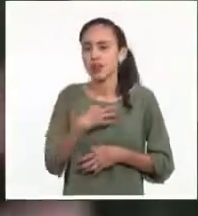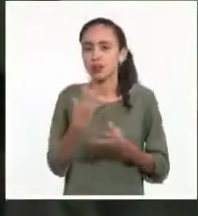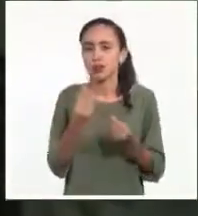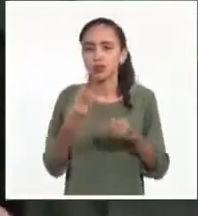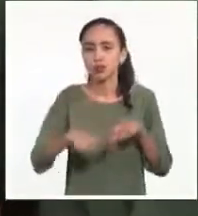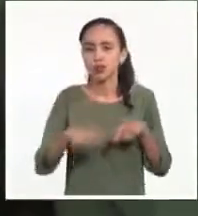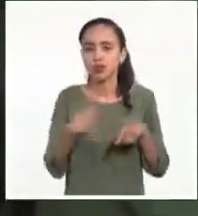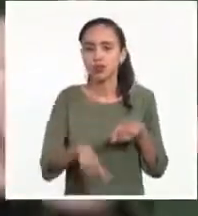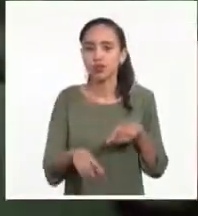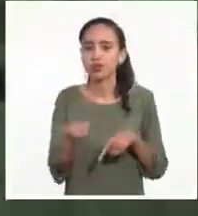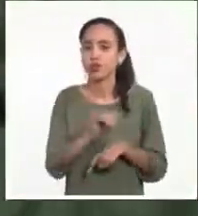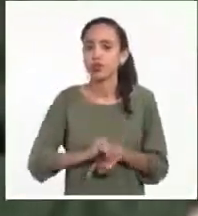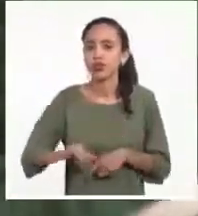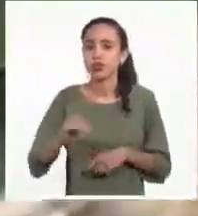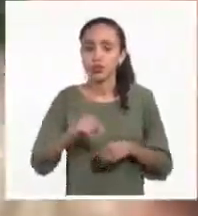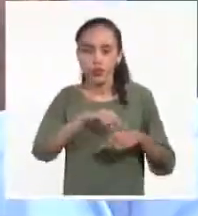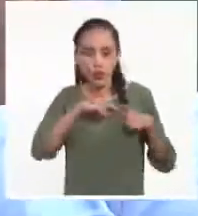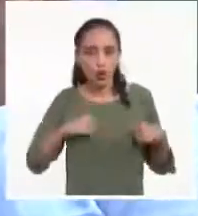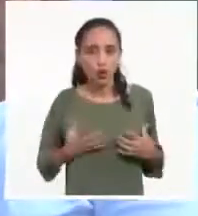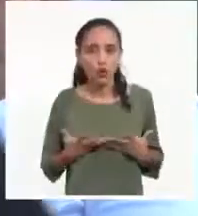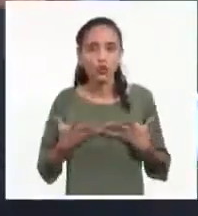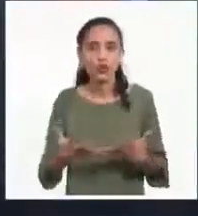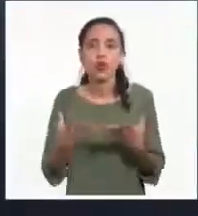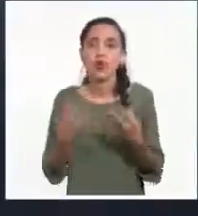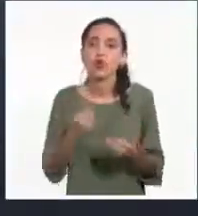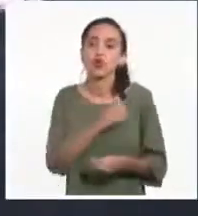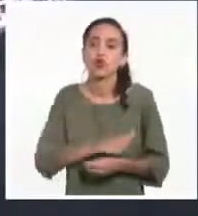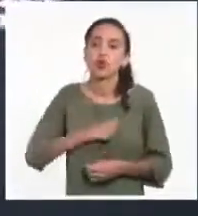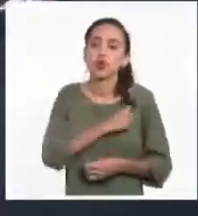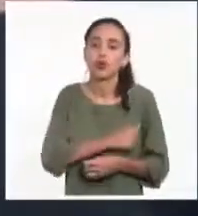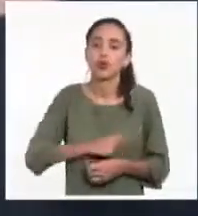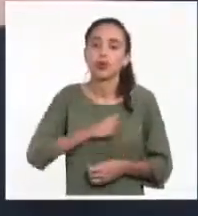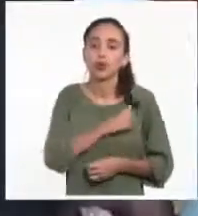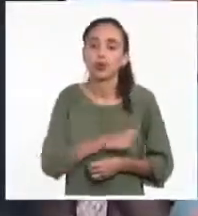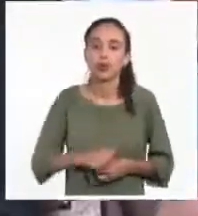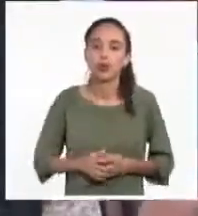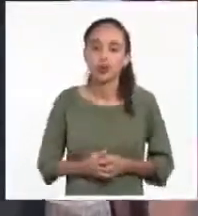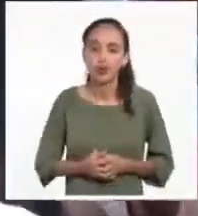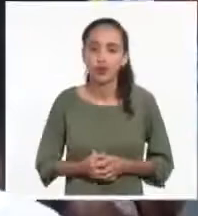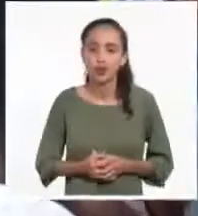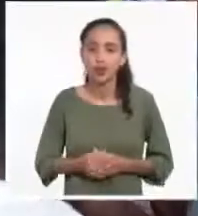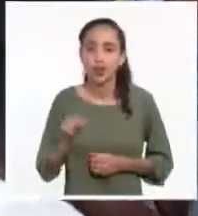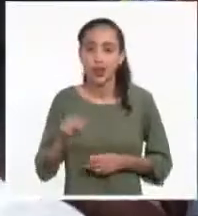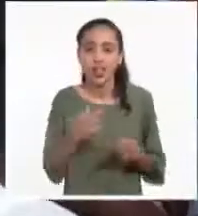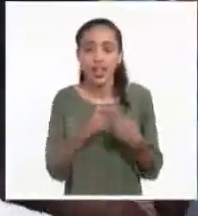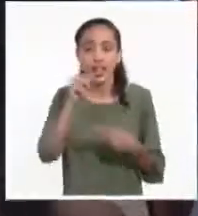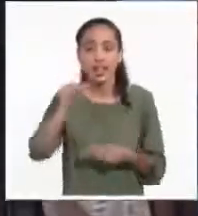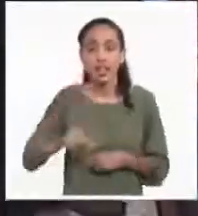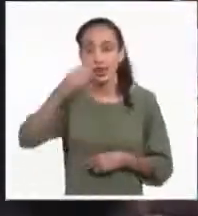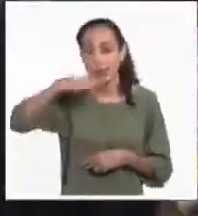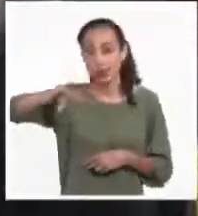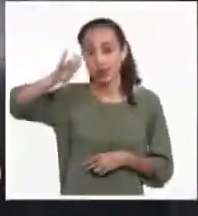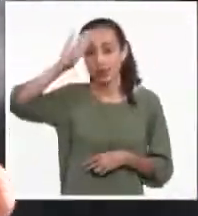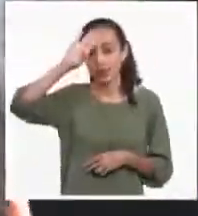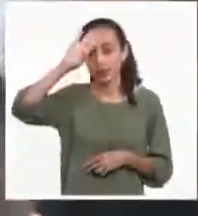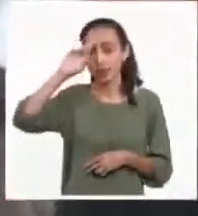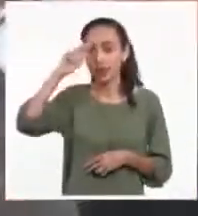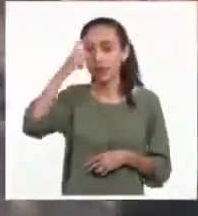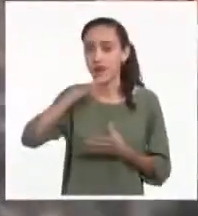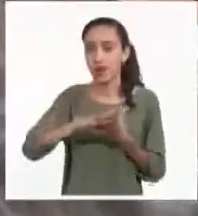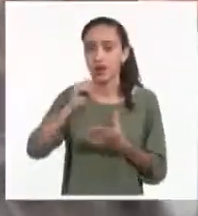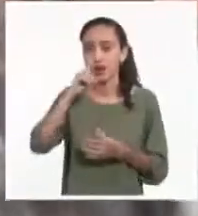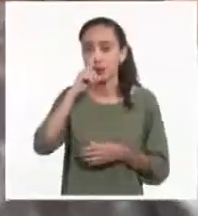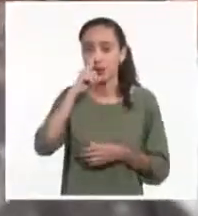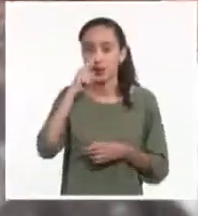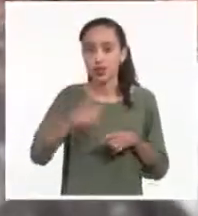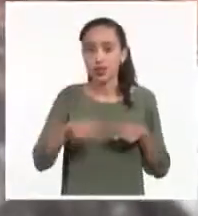todo trae mucho, mucho corazón y mucho amor. Hay otros. Aquí está el héroe de la República de Cuba, Ramón Labañino,